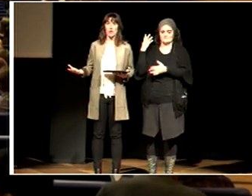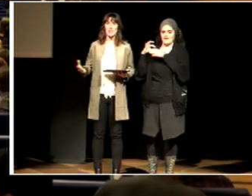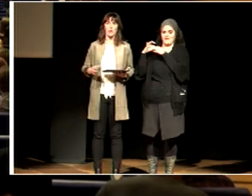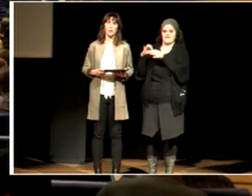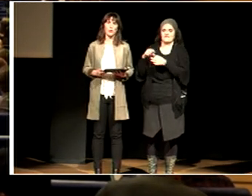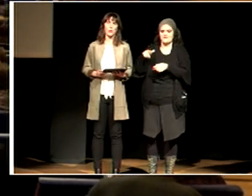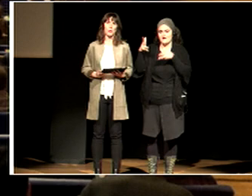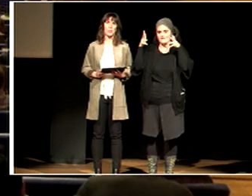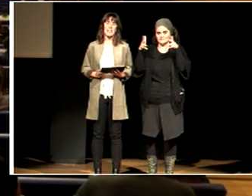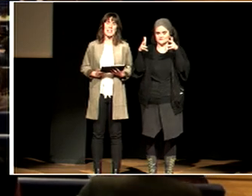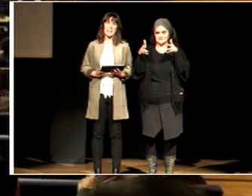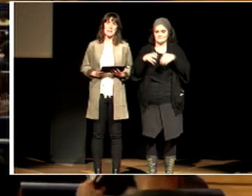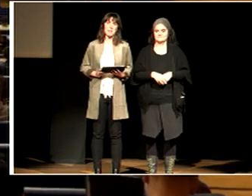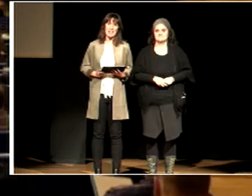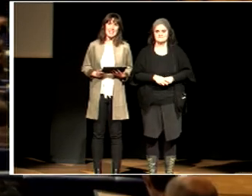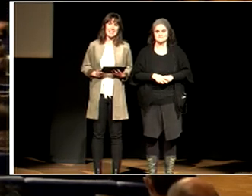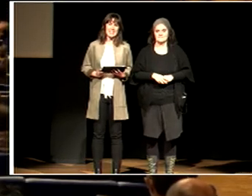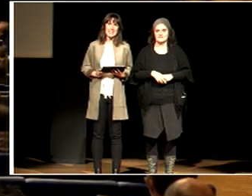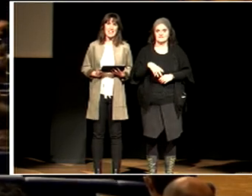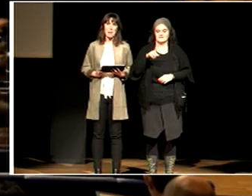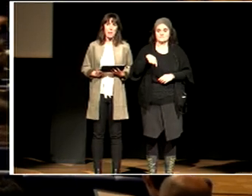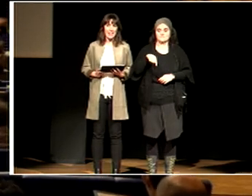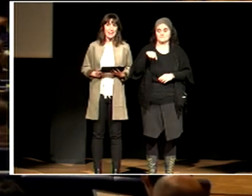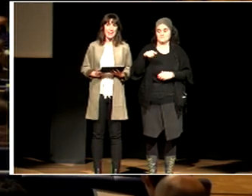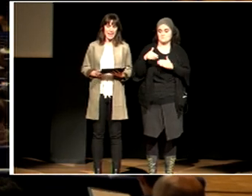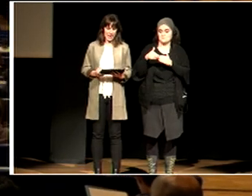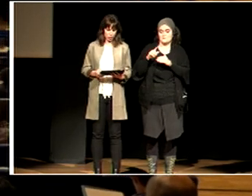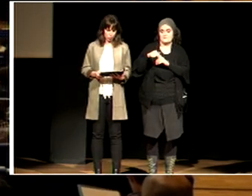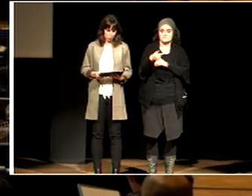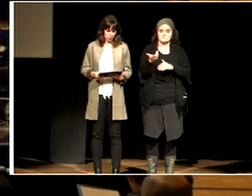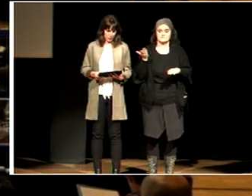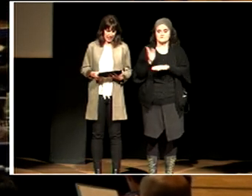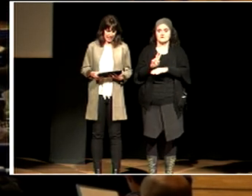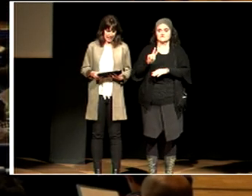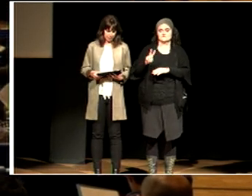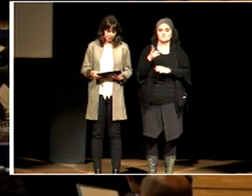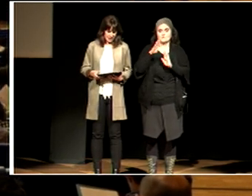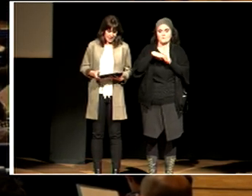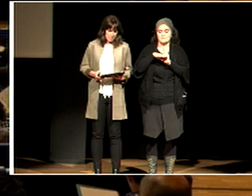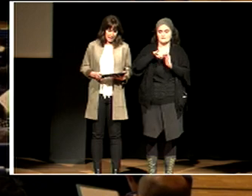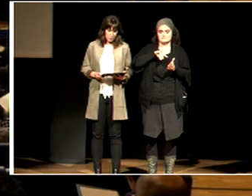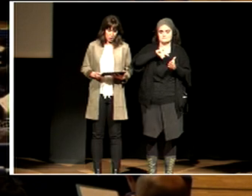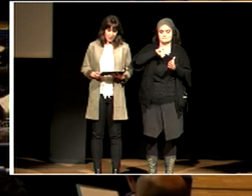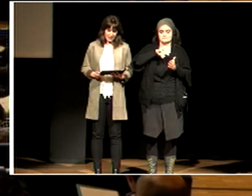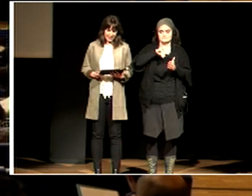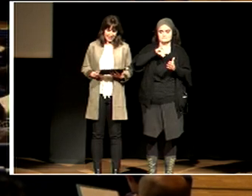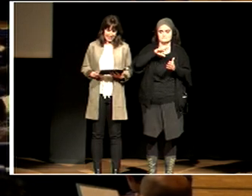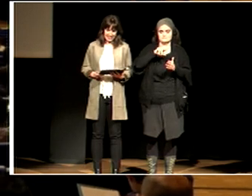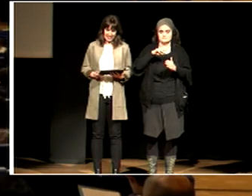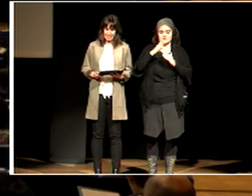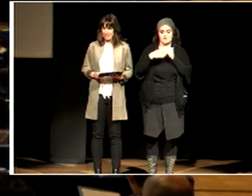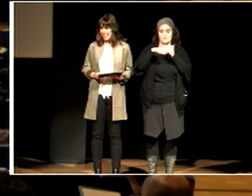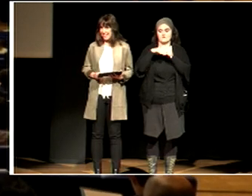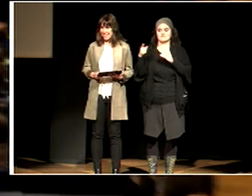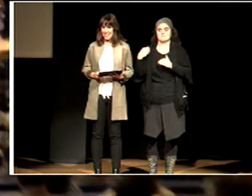iago es acústico dogon bigarren esquí de está planean lagun dudó bañera maría moreno llaneza es